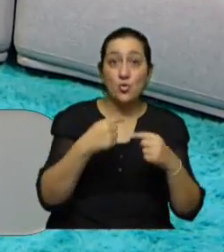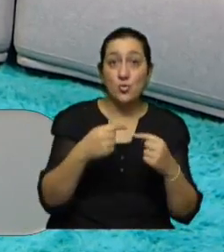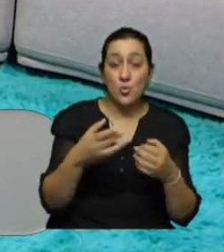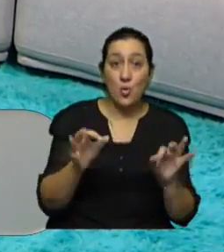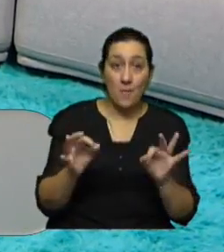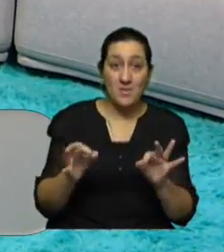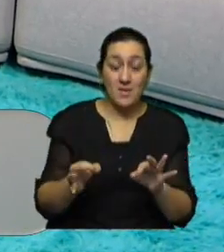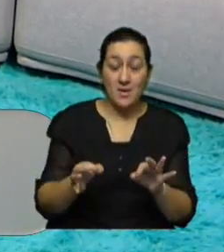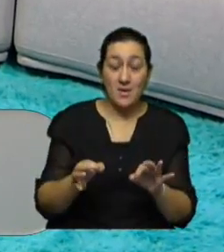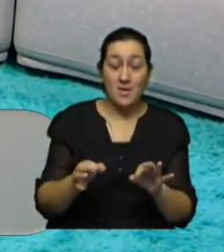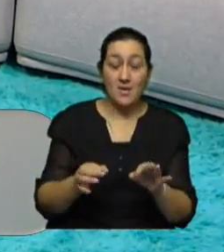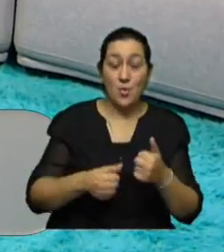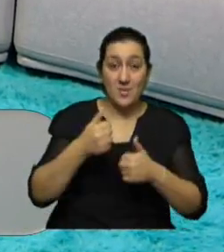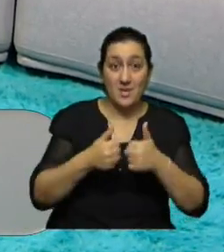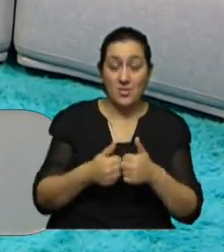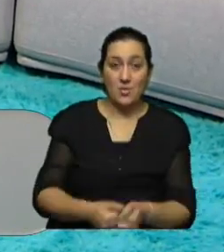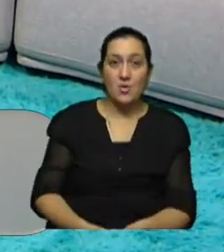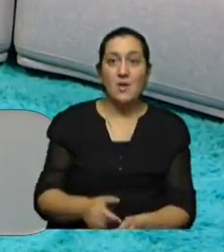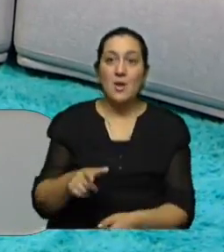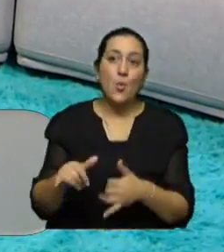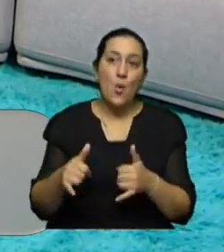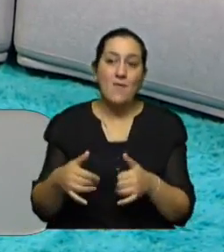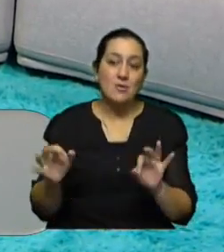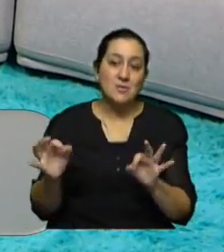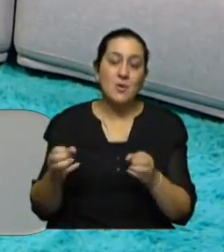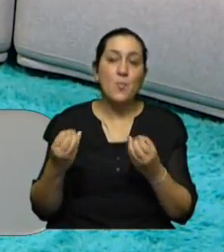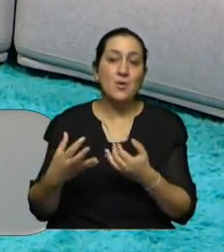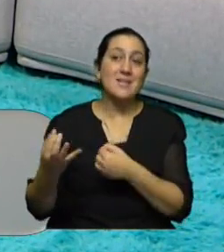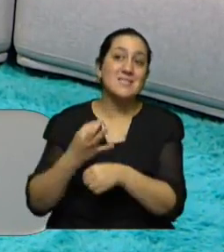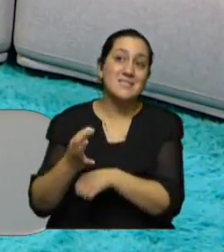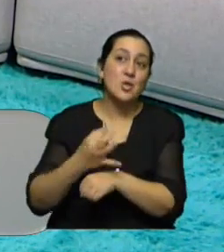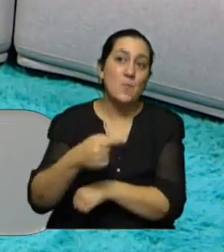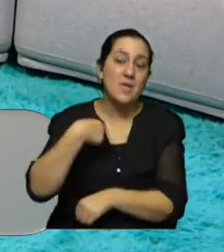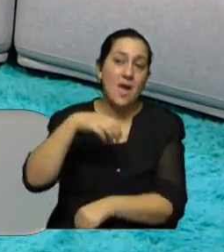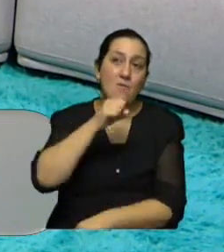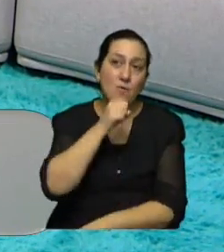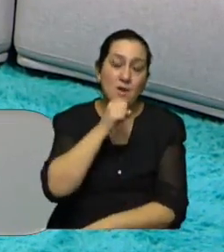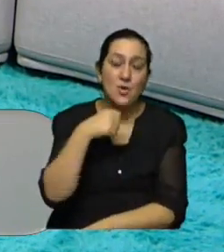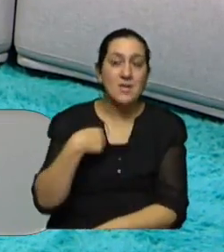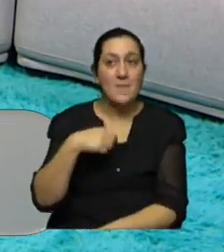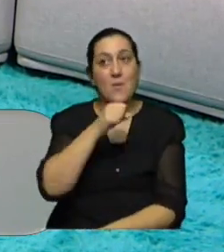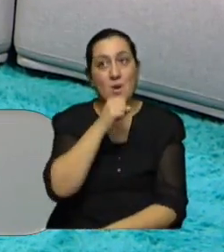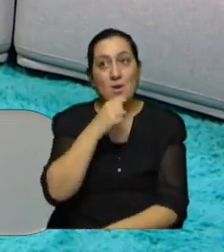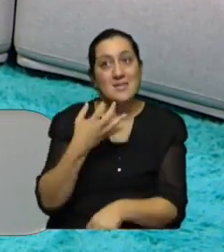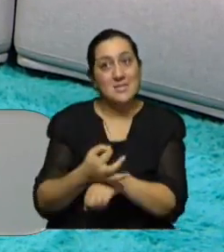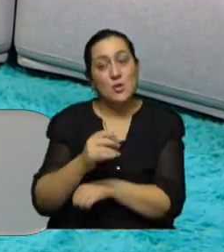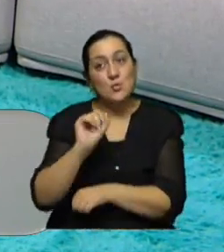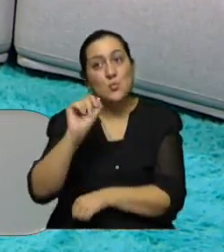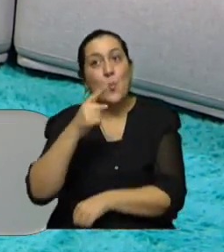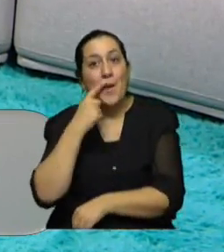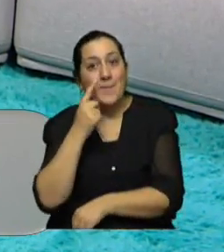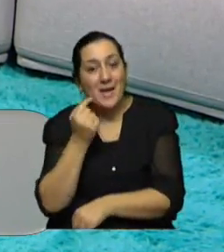hermanas. Y porque les enseñó a mi abuelo. Y a mi abuelo le enseñó su padre. Y vos le enseñarás a tus hijos. Maravilla.